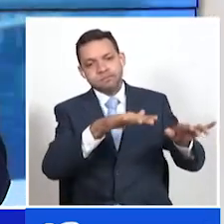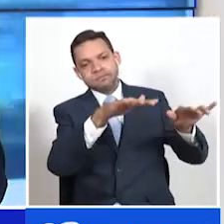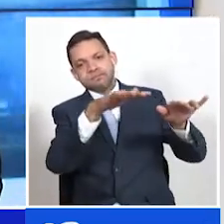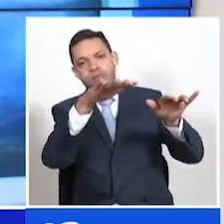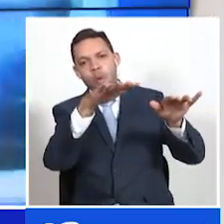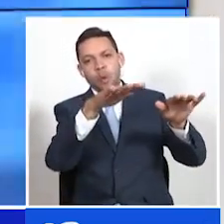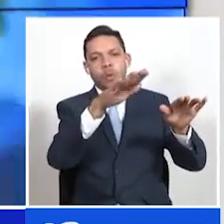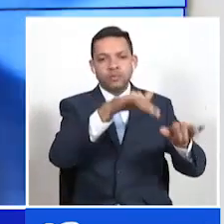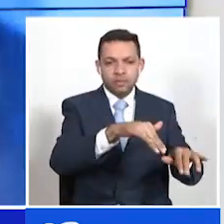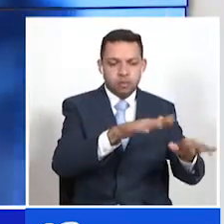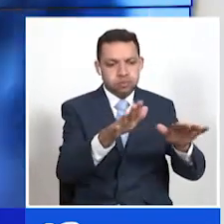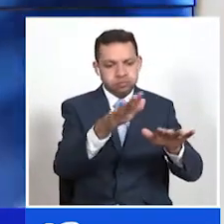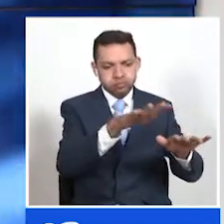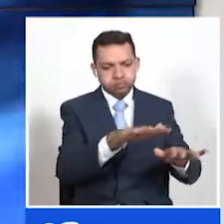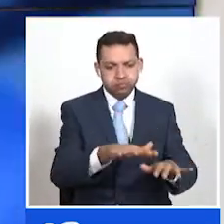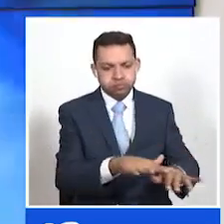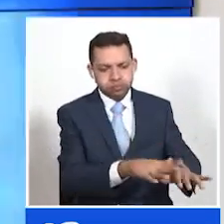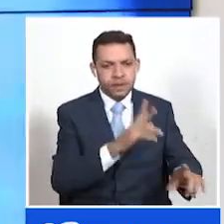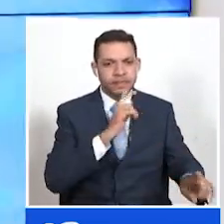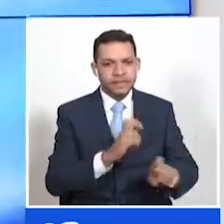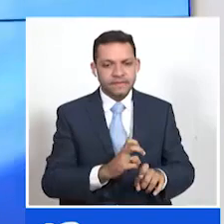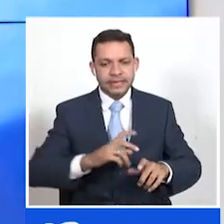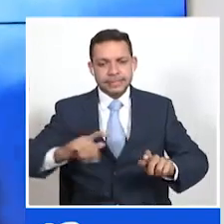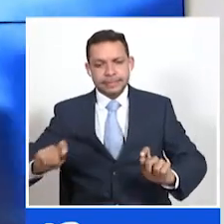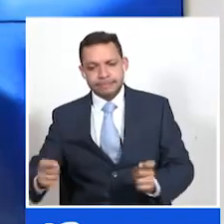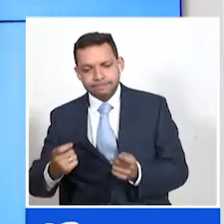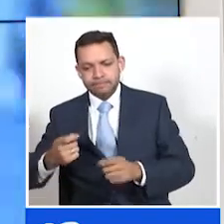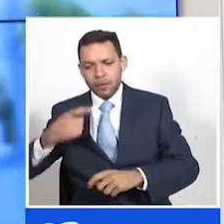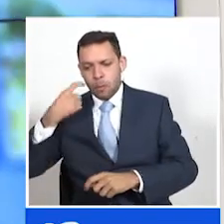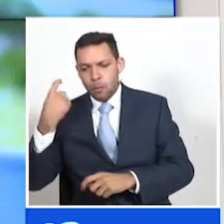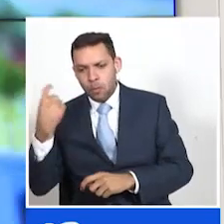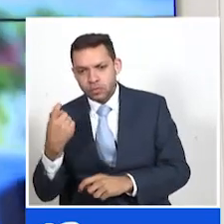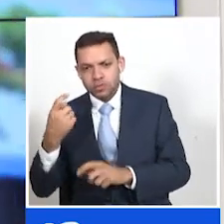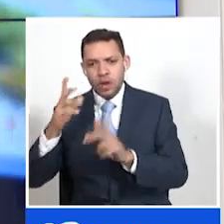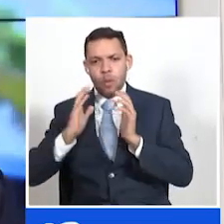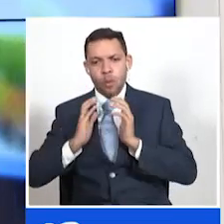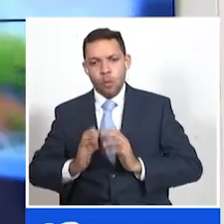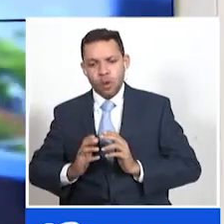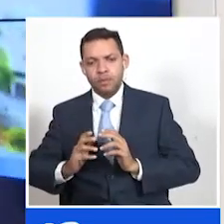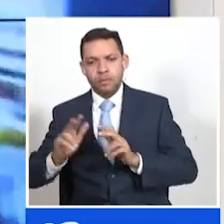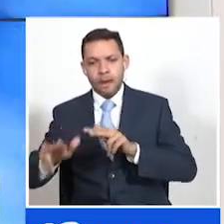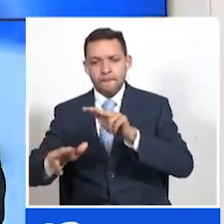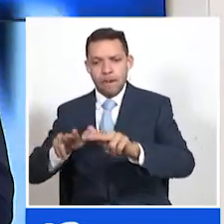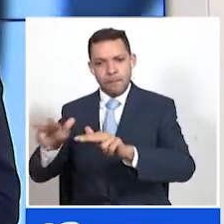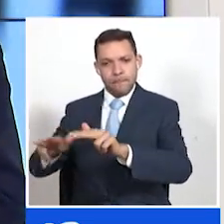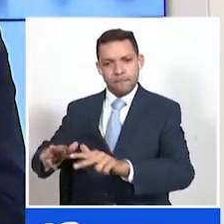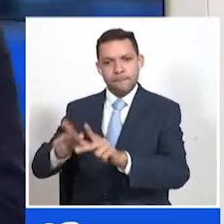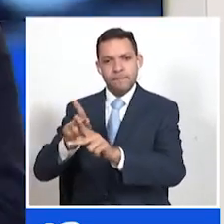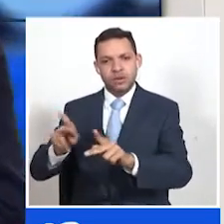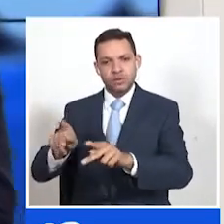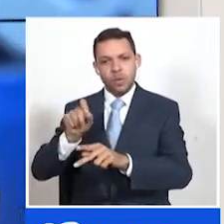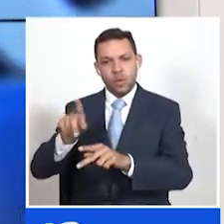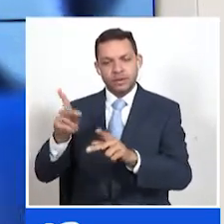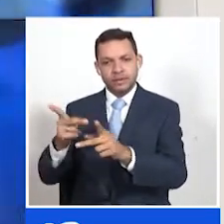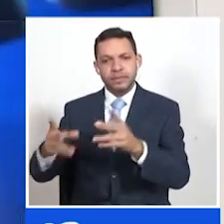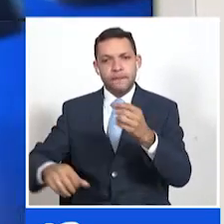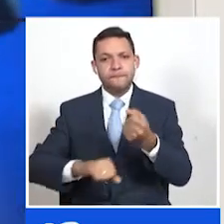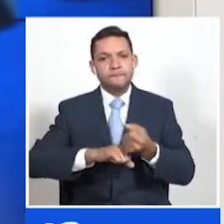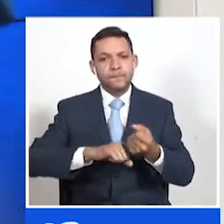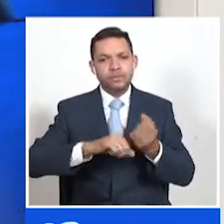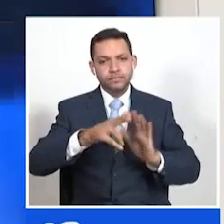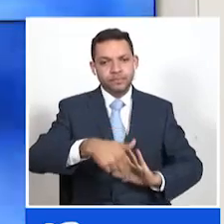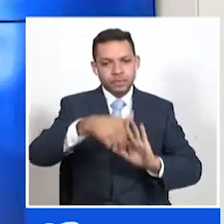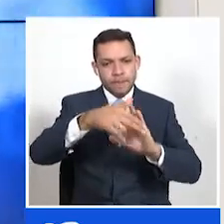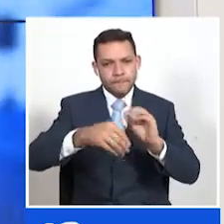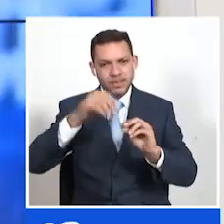y eso es lo que ha también impedido la labor de los grupos de rescate que están trabajando mancomunadamente también con el gobierno nacional. En segundo